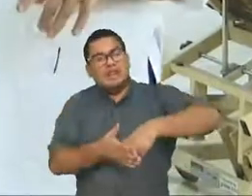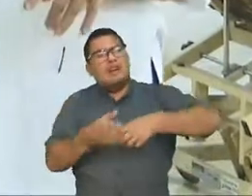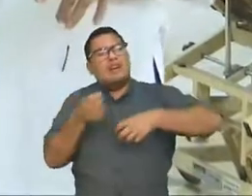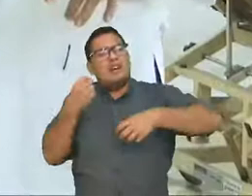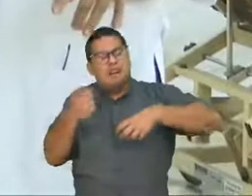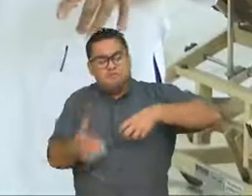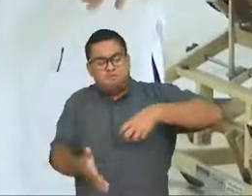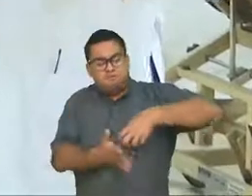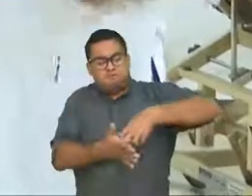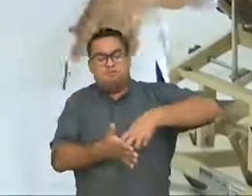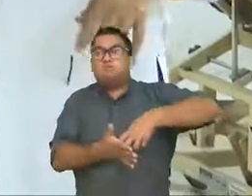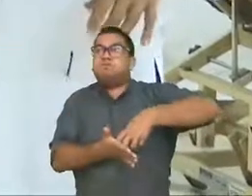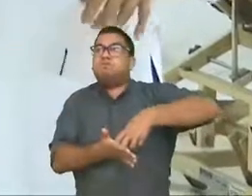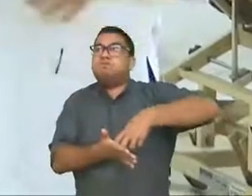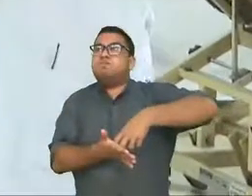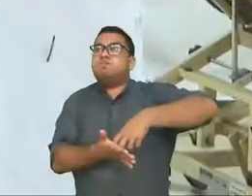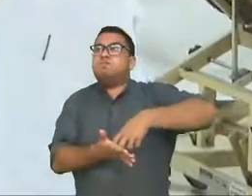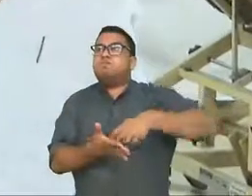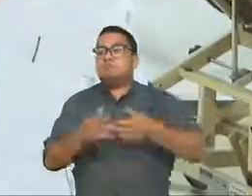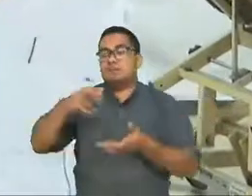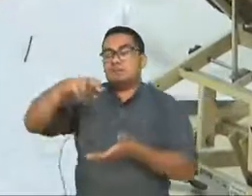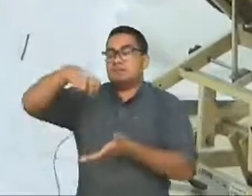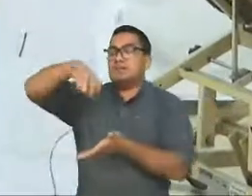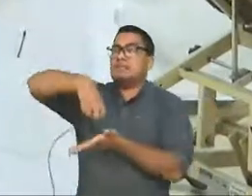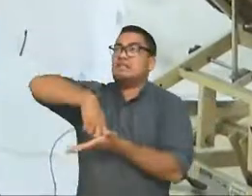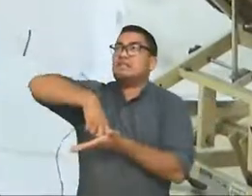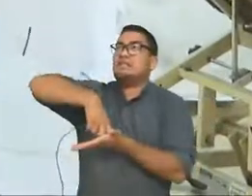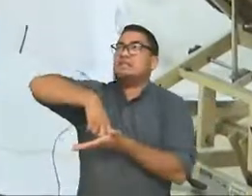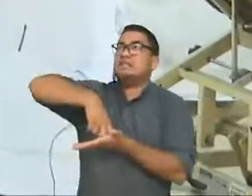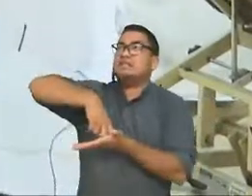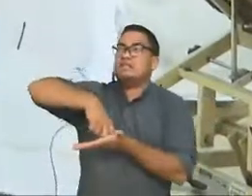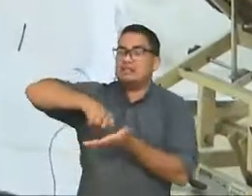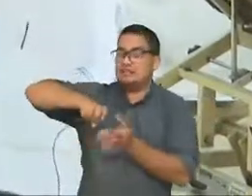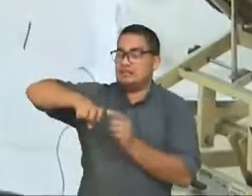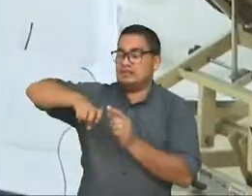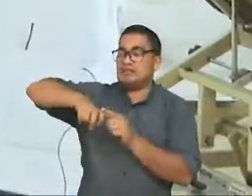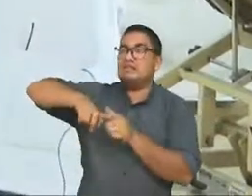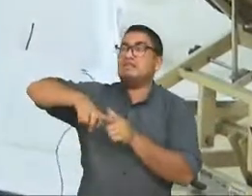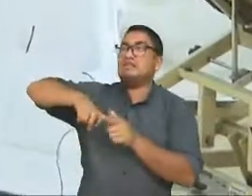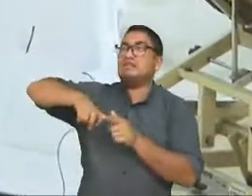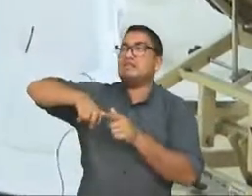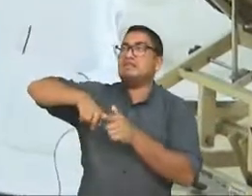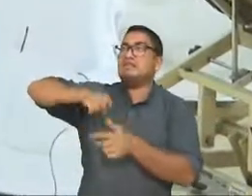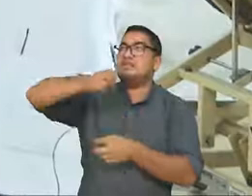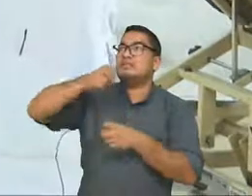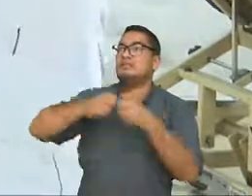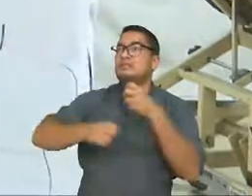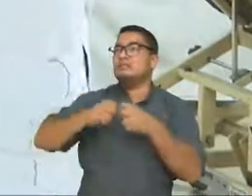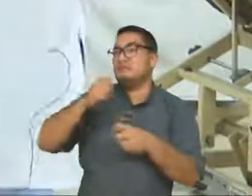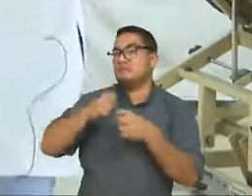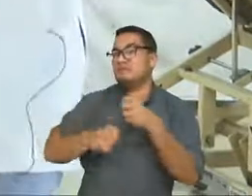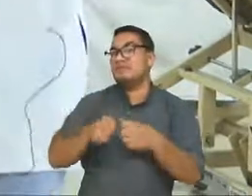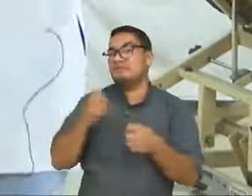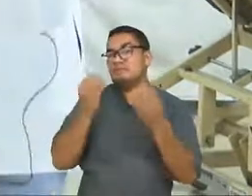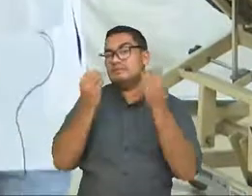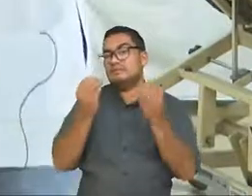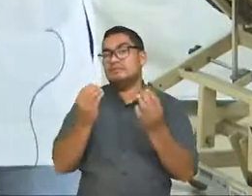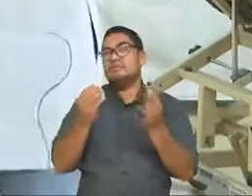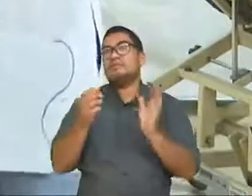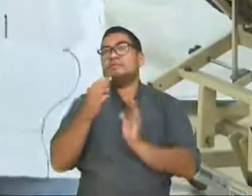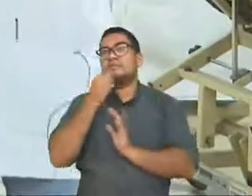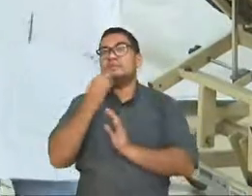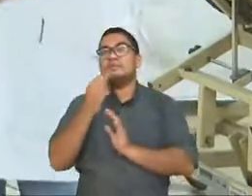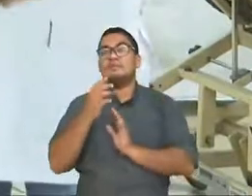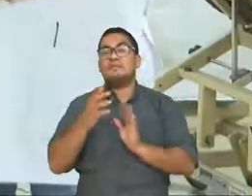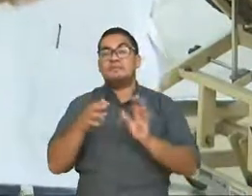como cae en posición con las rodillas dobladas o el impacto le pegan mal a la rodilla por la posición que vienen en